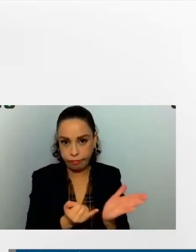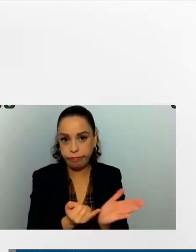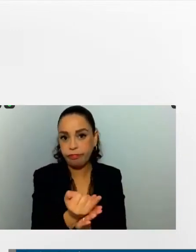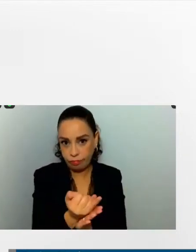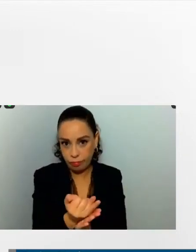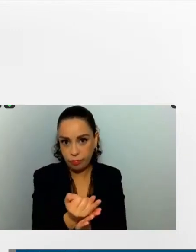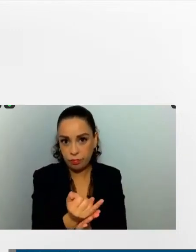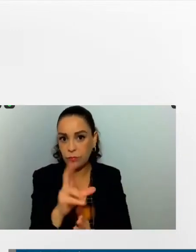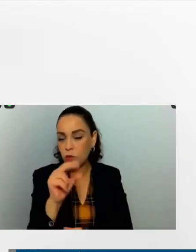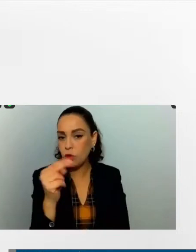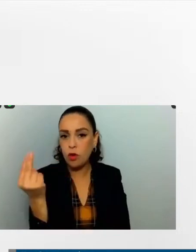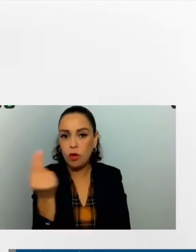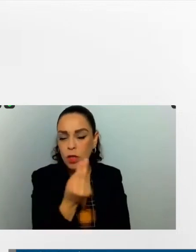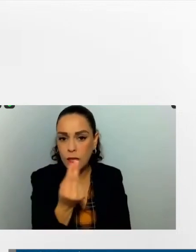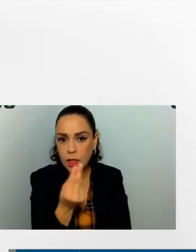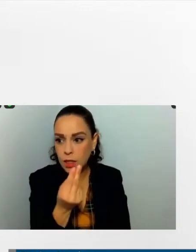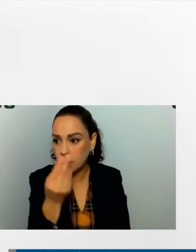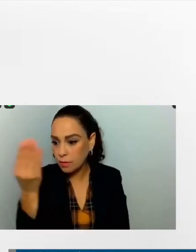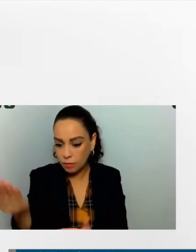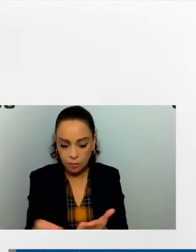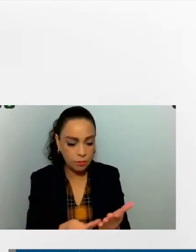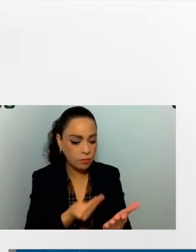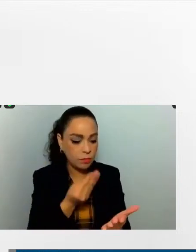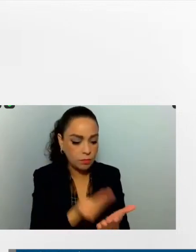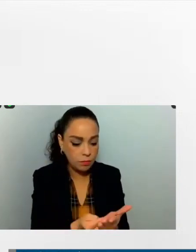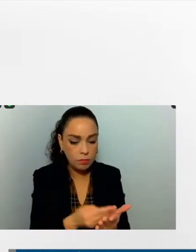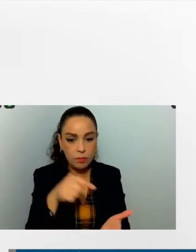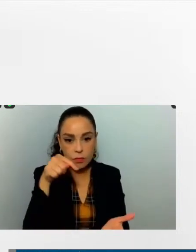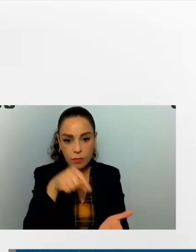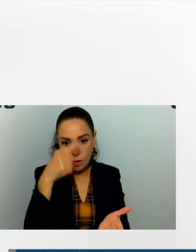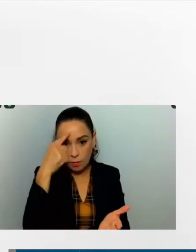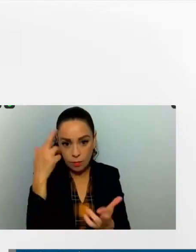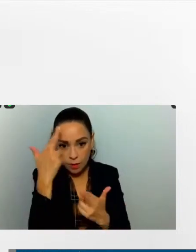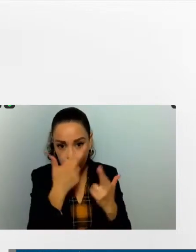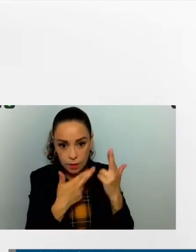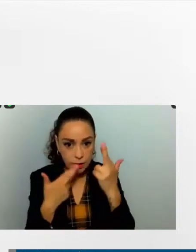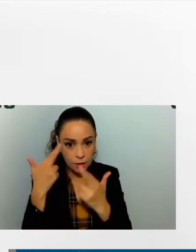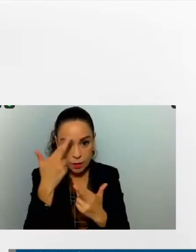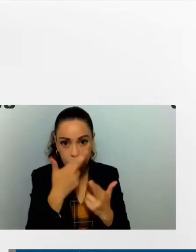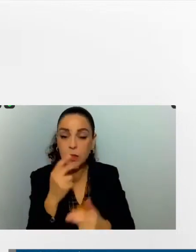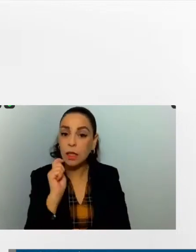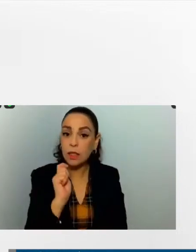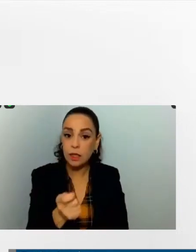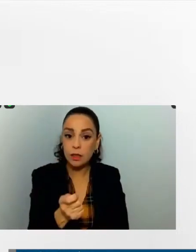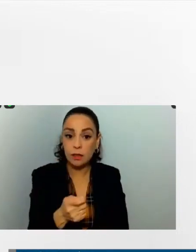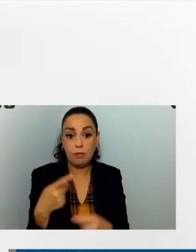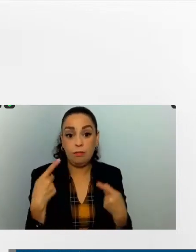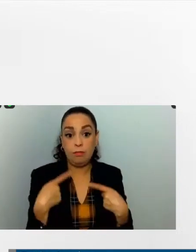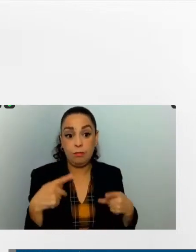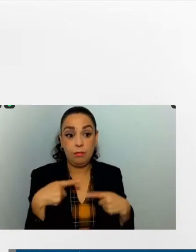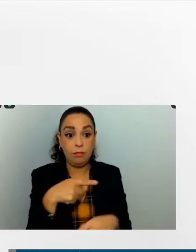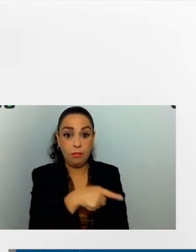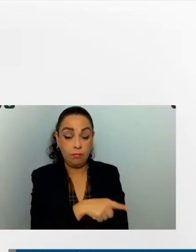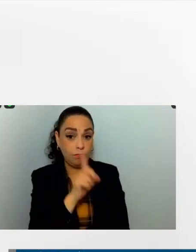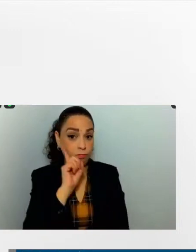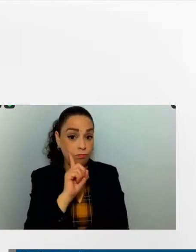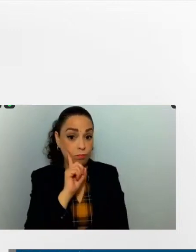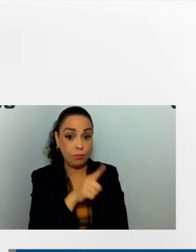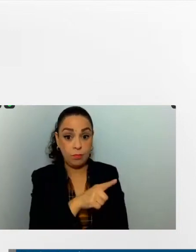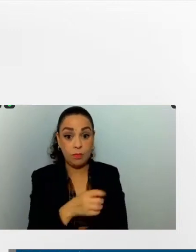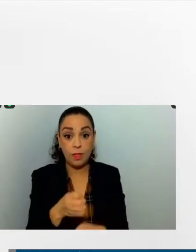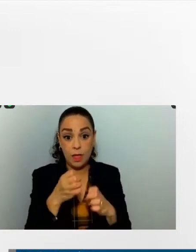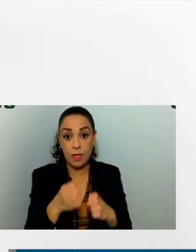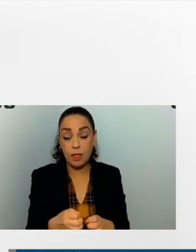traigan a la litis como acto destacado o como una cuestión destacada el hecho de que una persona gestante vaya a